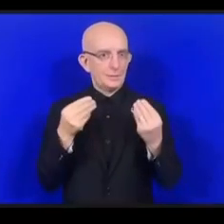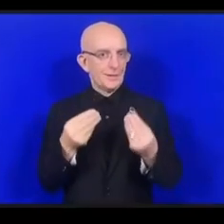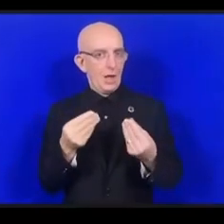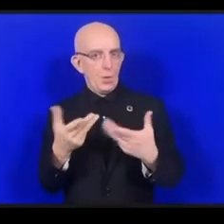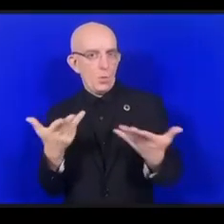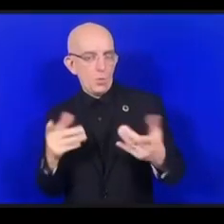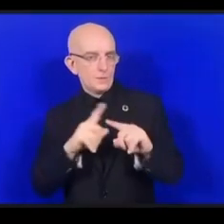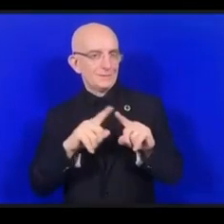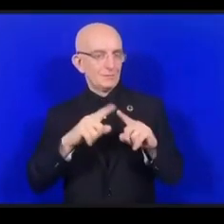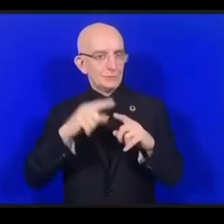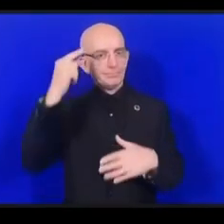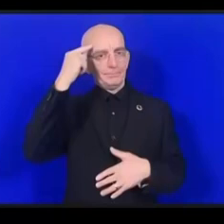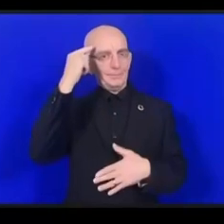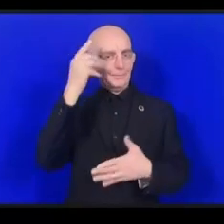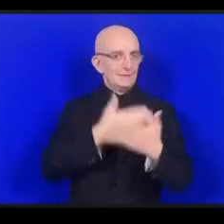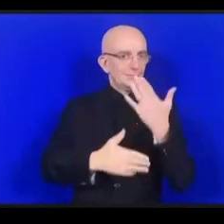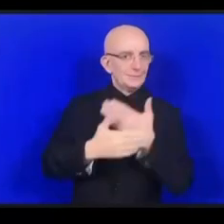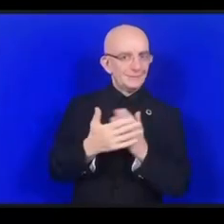dispositivos